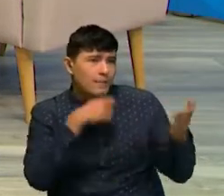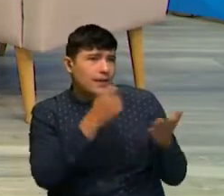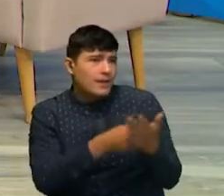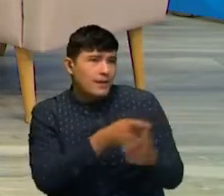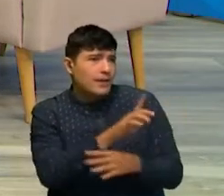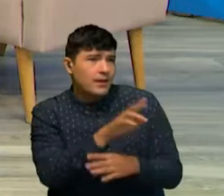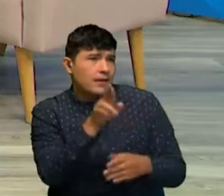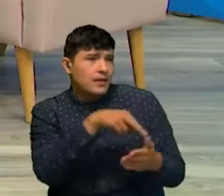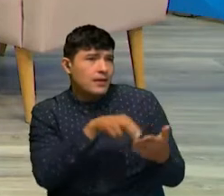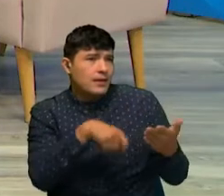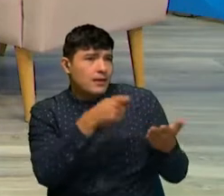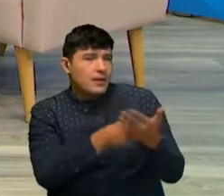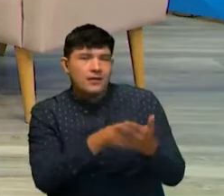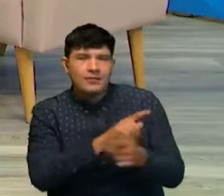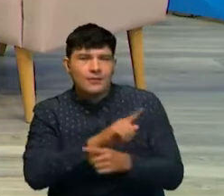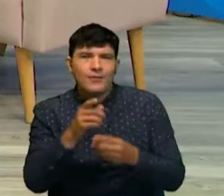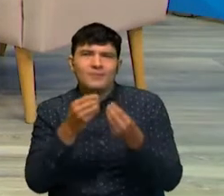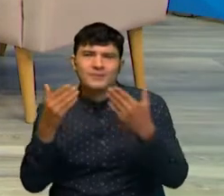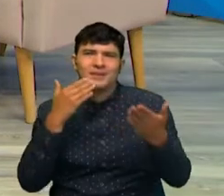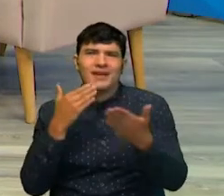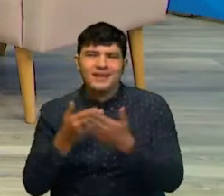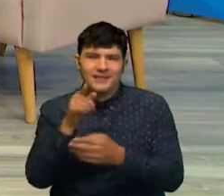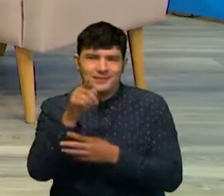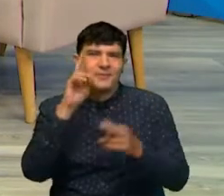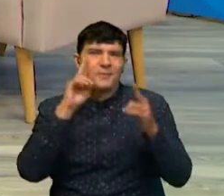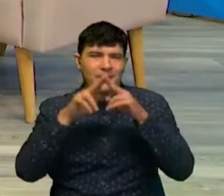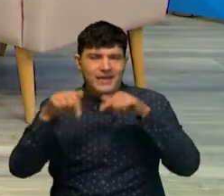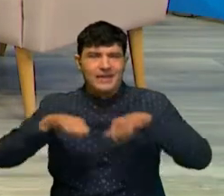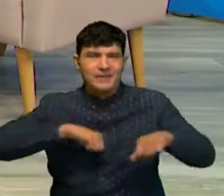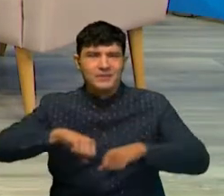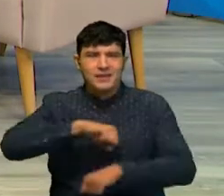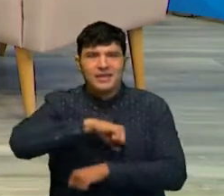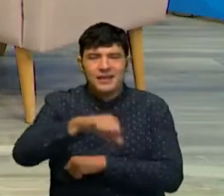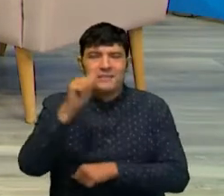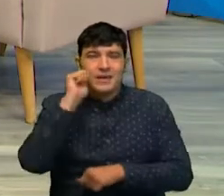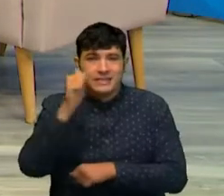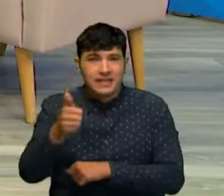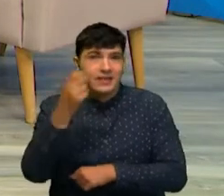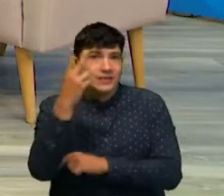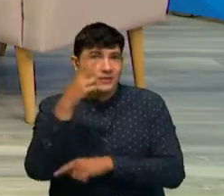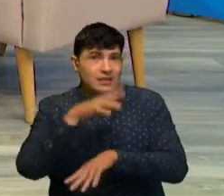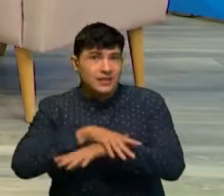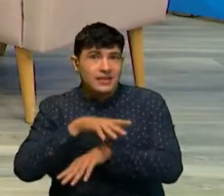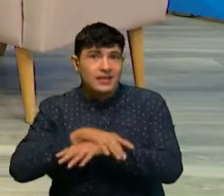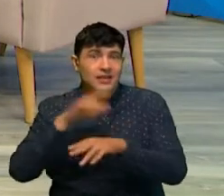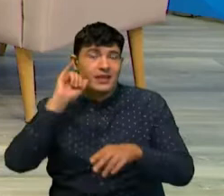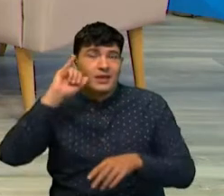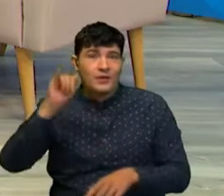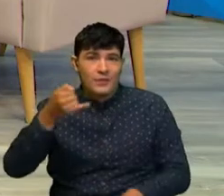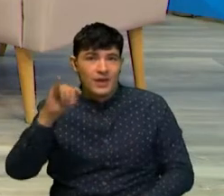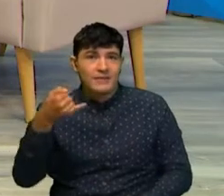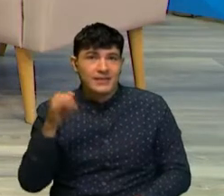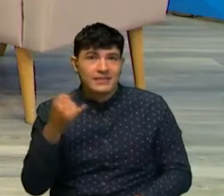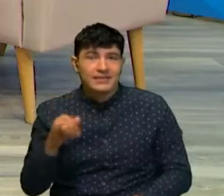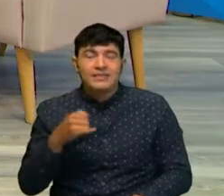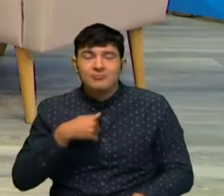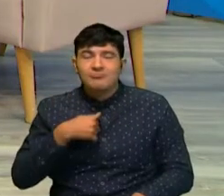cierto. Gracias por su participación, a ustedes por estar en sintonía cada día. Mañana en punto de las 2 de la tarde, es jueves, de